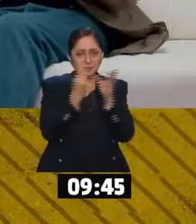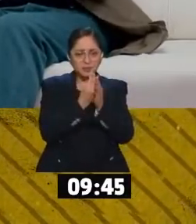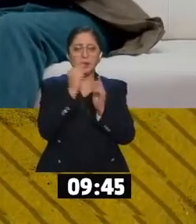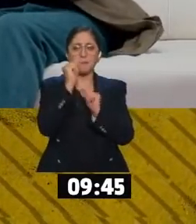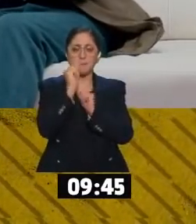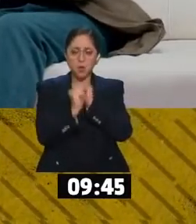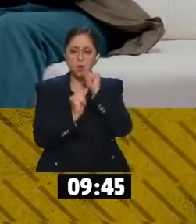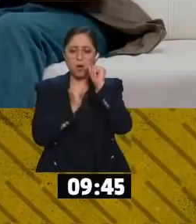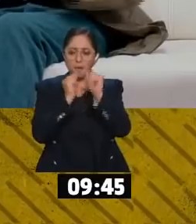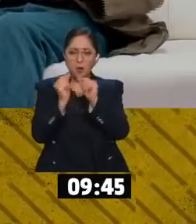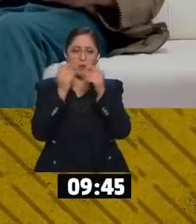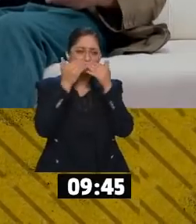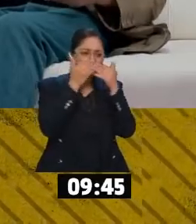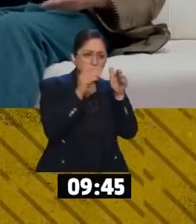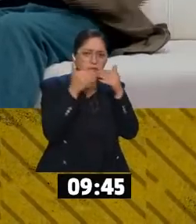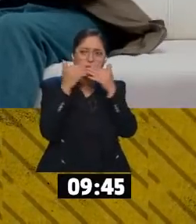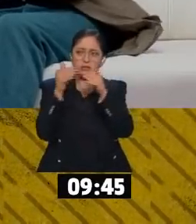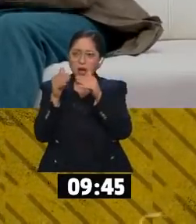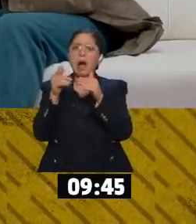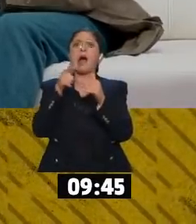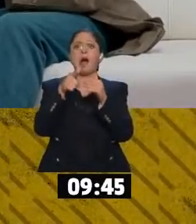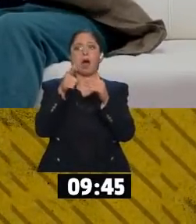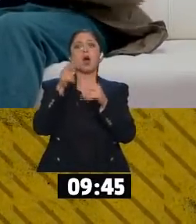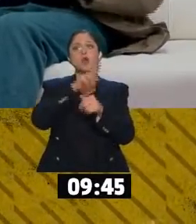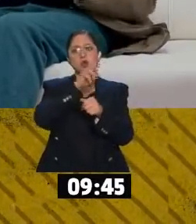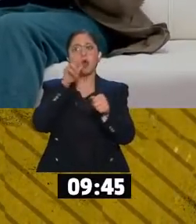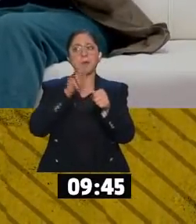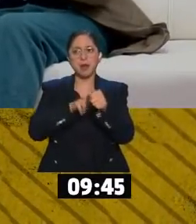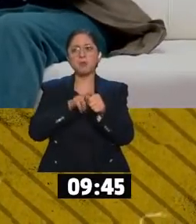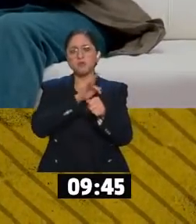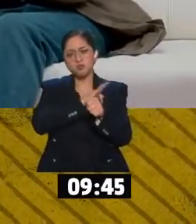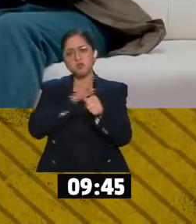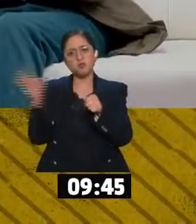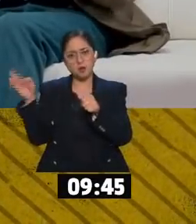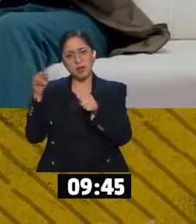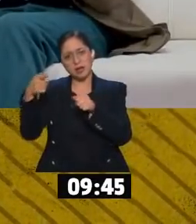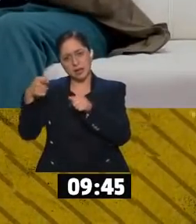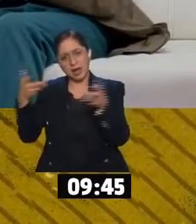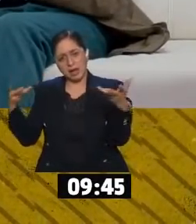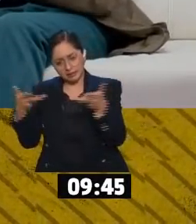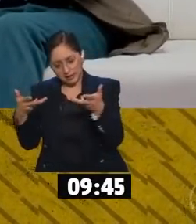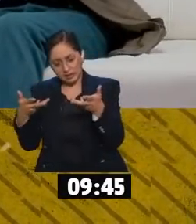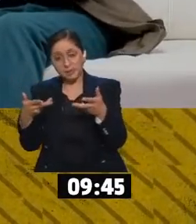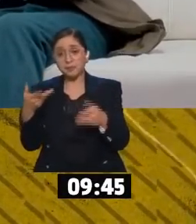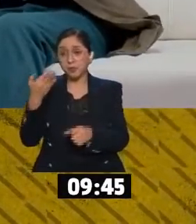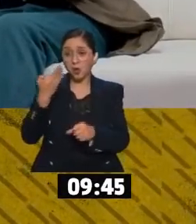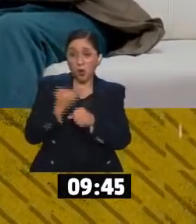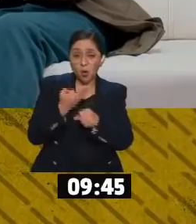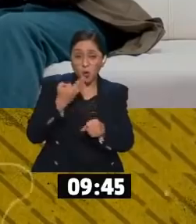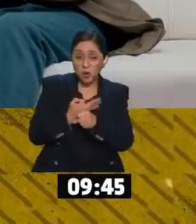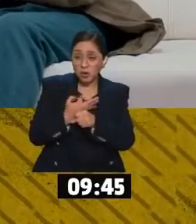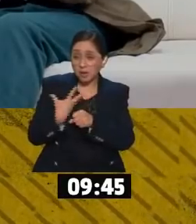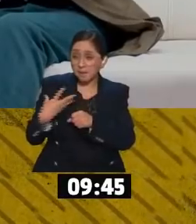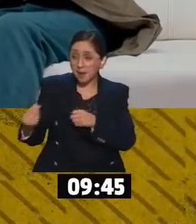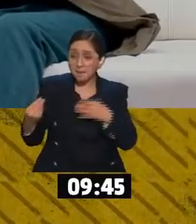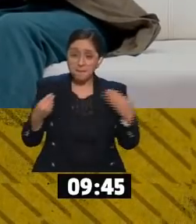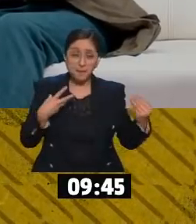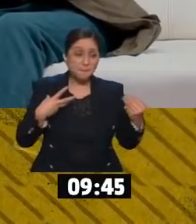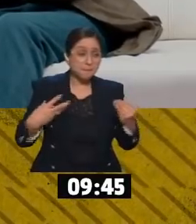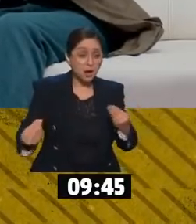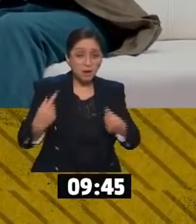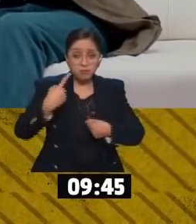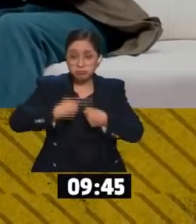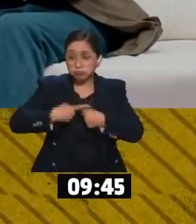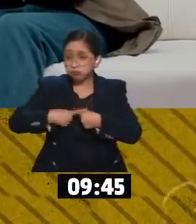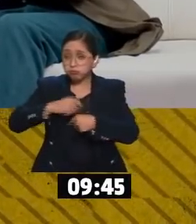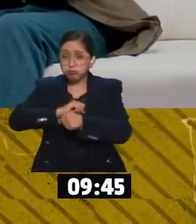realidad en una nueva normalidad, así es, pero la lucha contra la pandemia no solamente se da con las